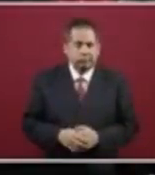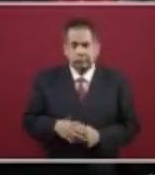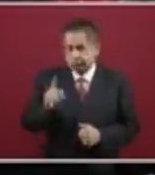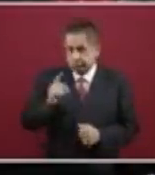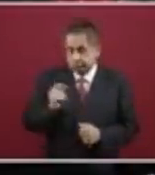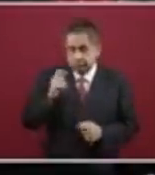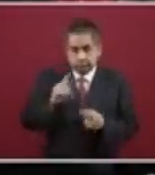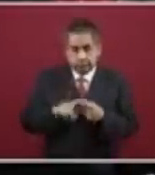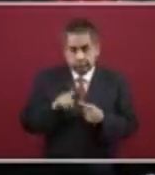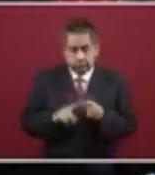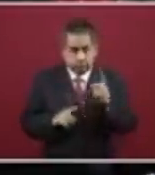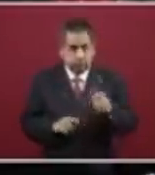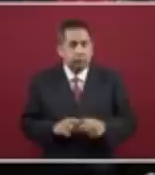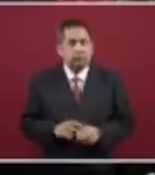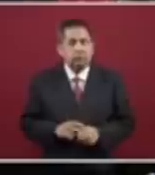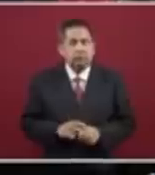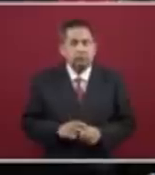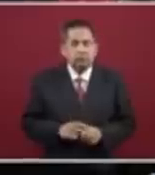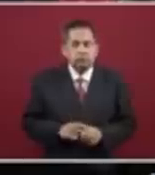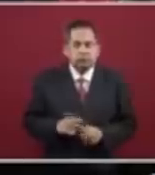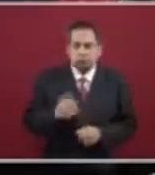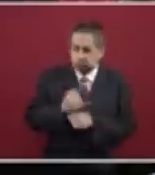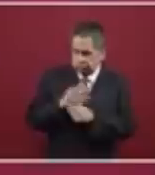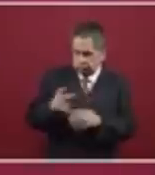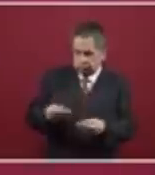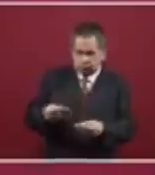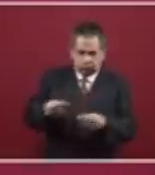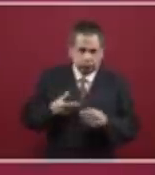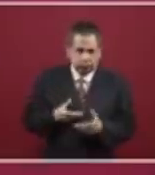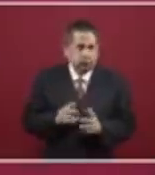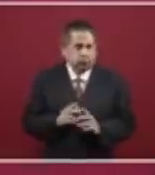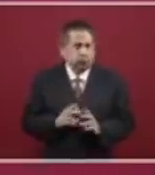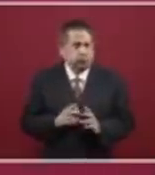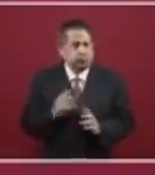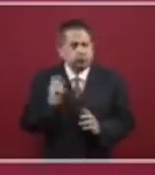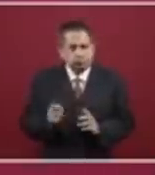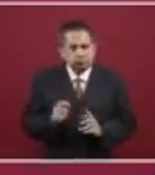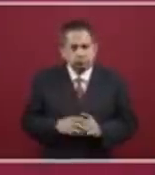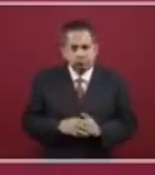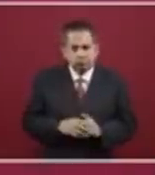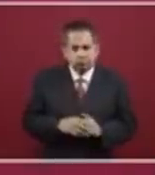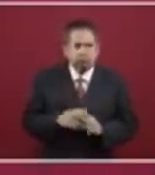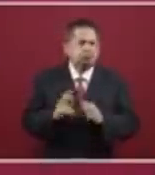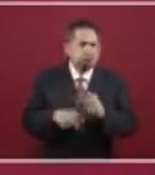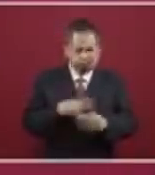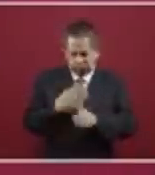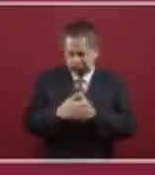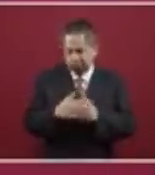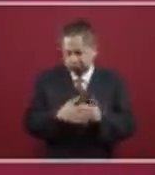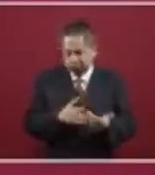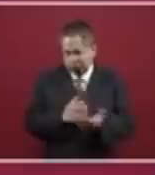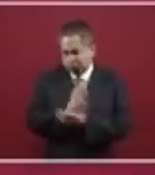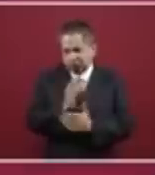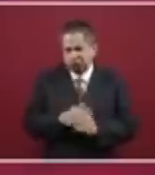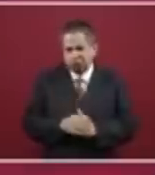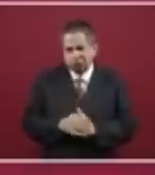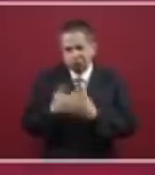primero que tengo información que va a